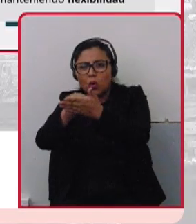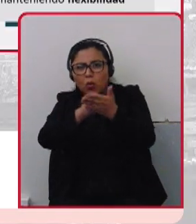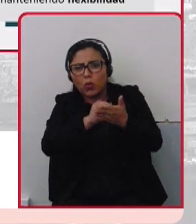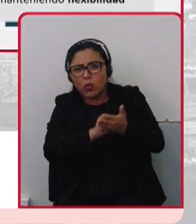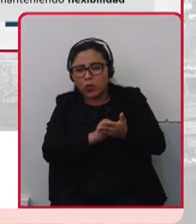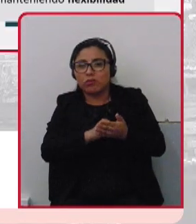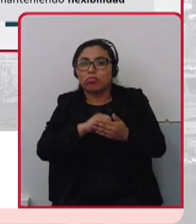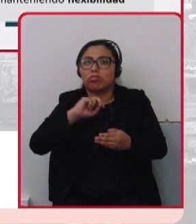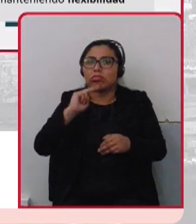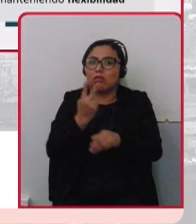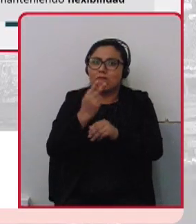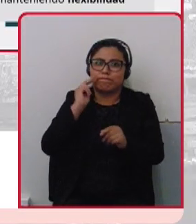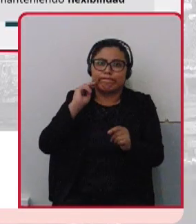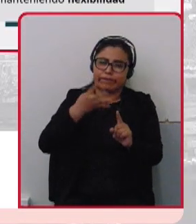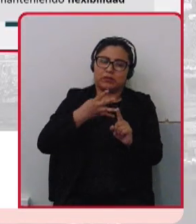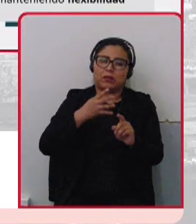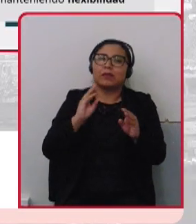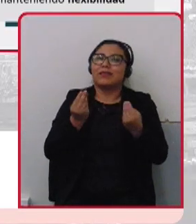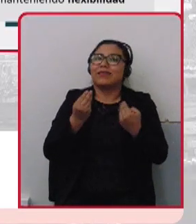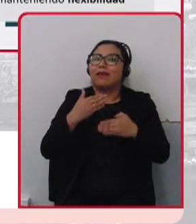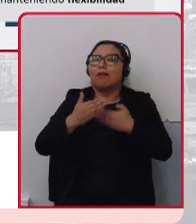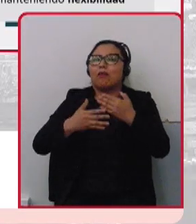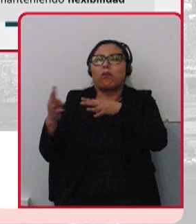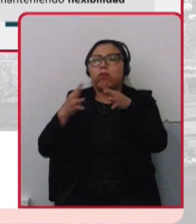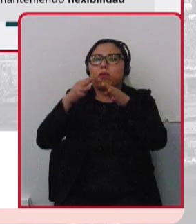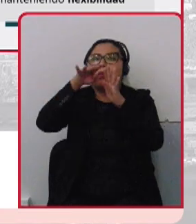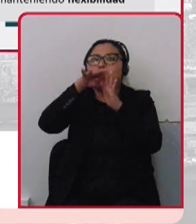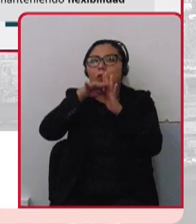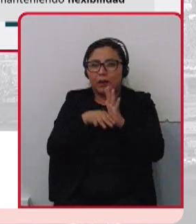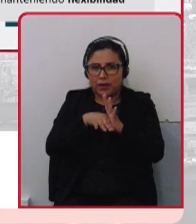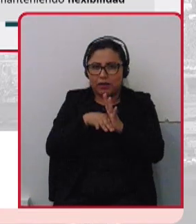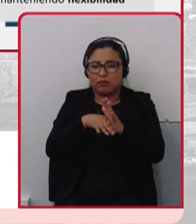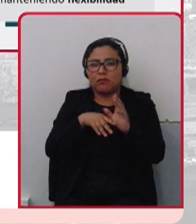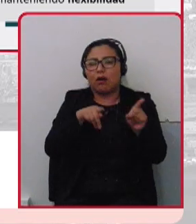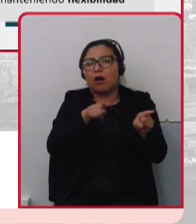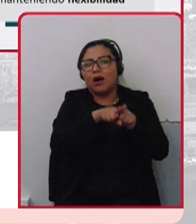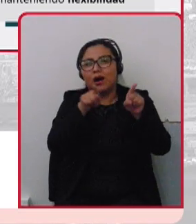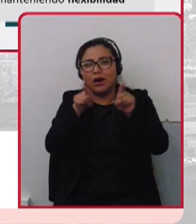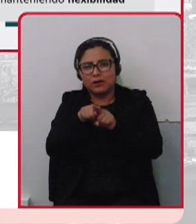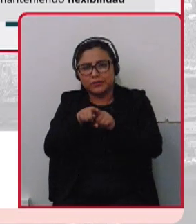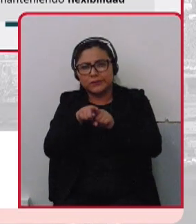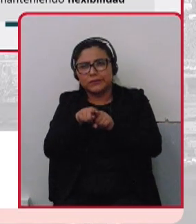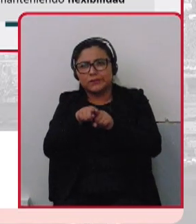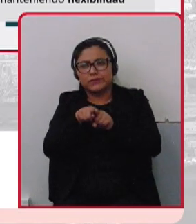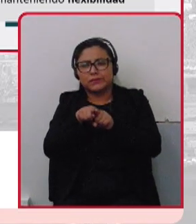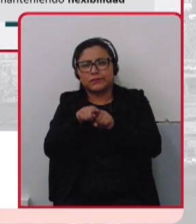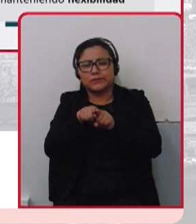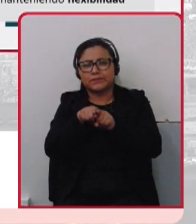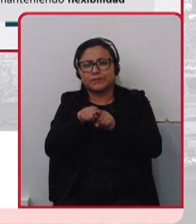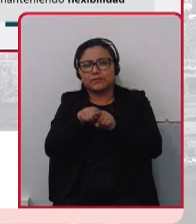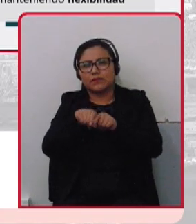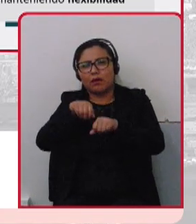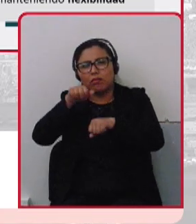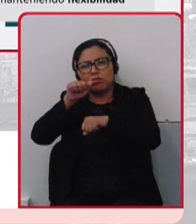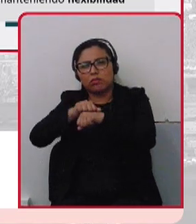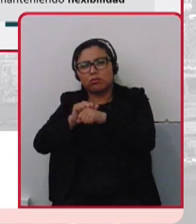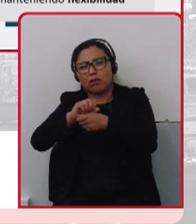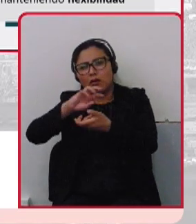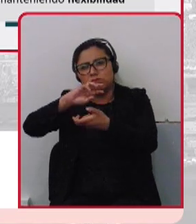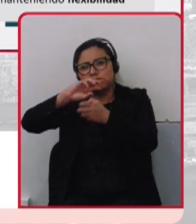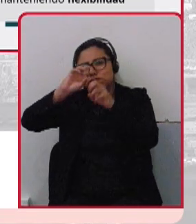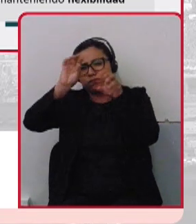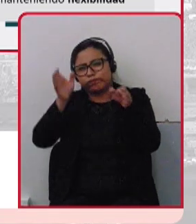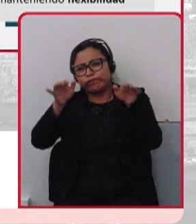doble impacto. ¿Por qué? Porque genero menos polvo, a la vez le minimizo al máximo el tema de la resistencia a la rodadura. Yo